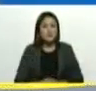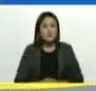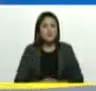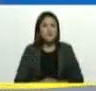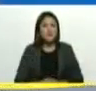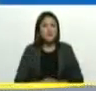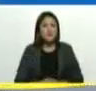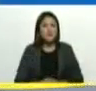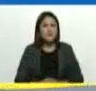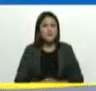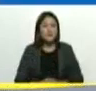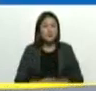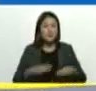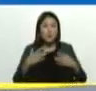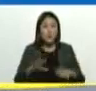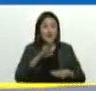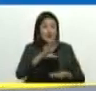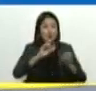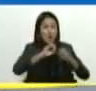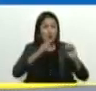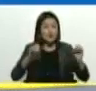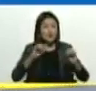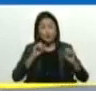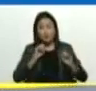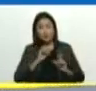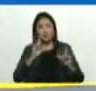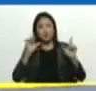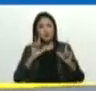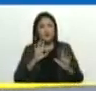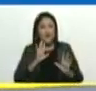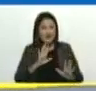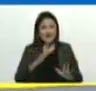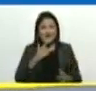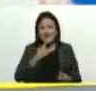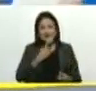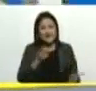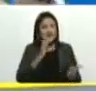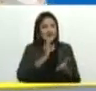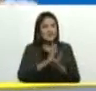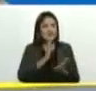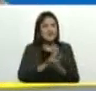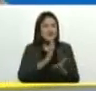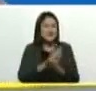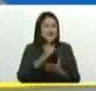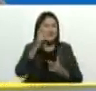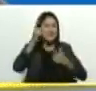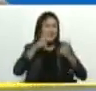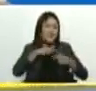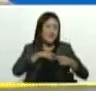Una frase impactante de esa que Chávez sacaba del corazón.